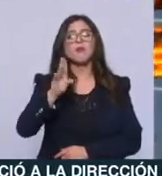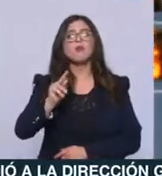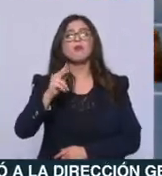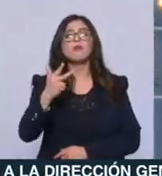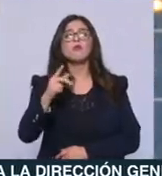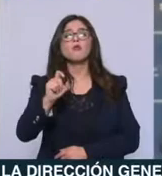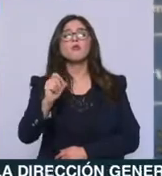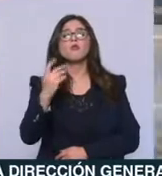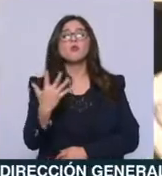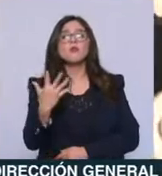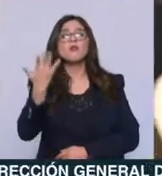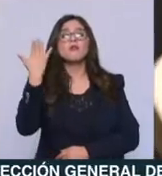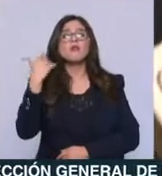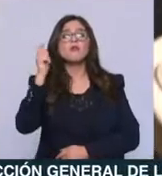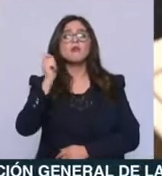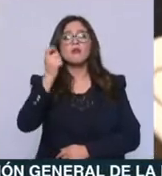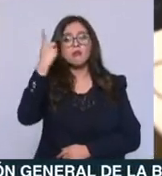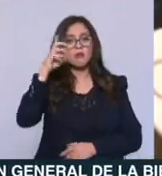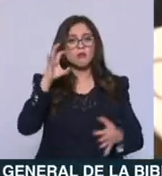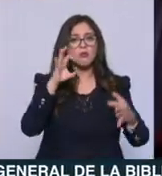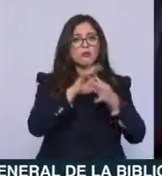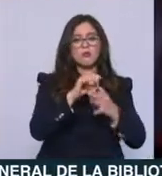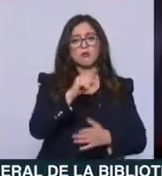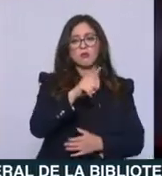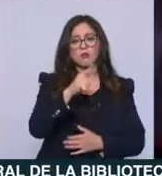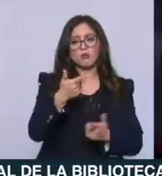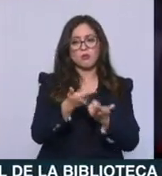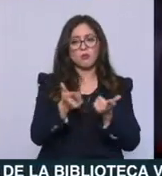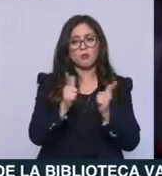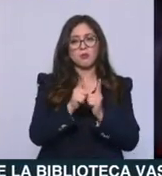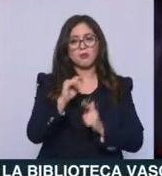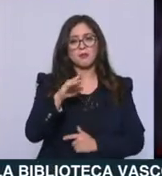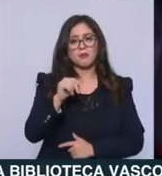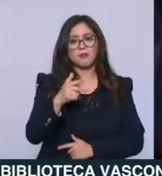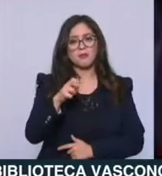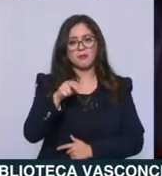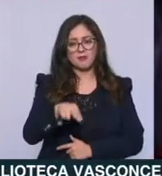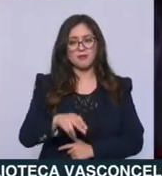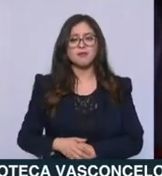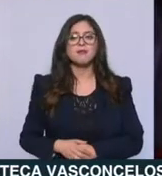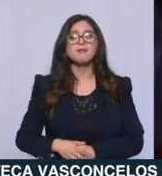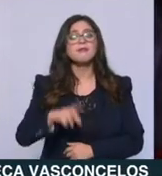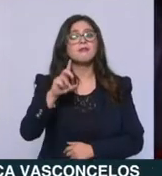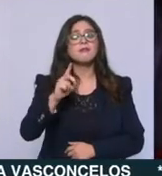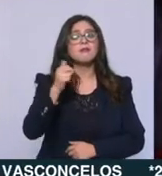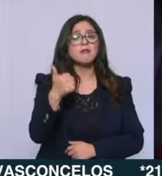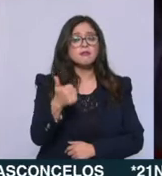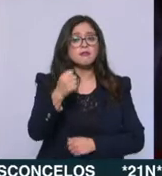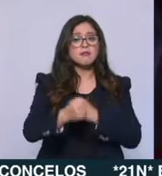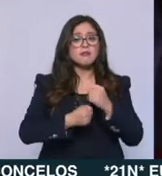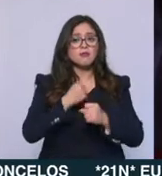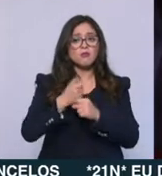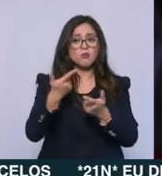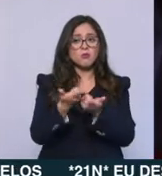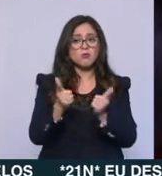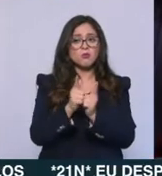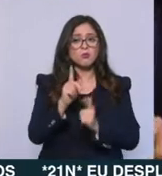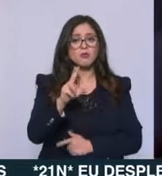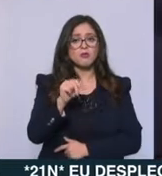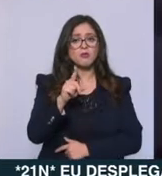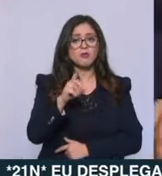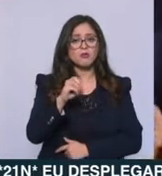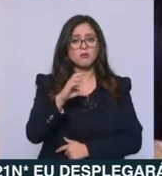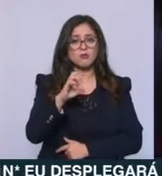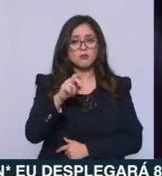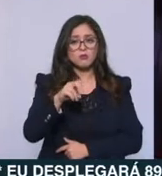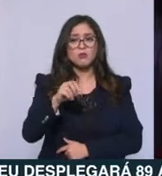98.5, que antes pertenecía a Grupo Imagen. Durante 36 años de colaboración en Grupo Radio Centro, el periodista Sergio